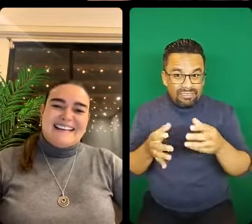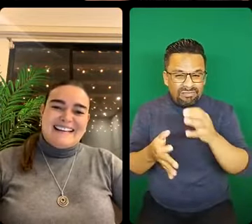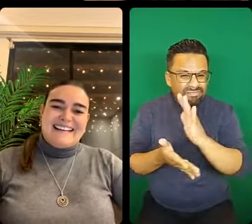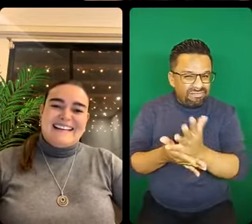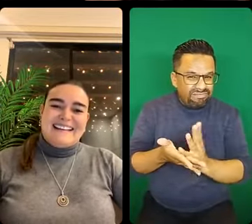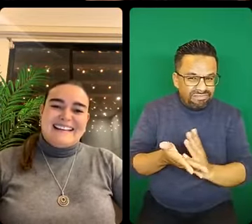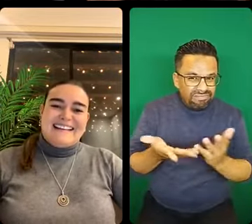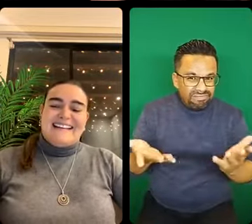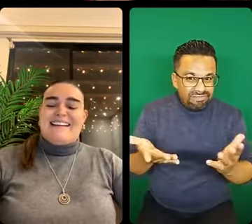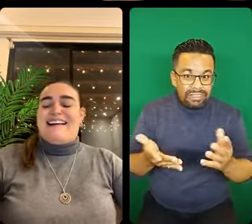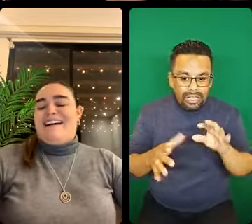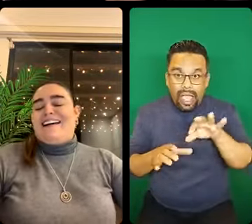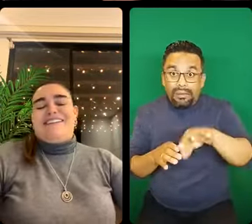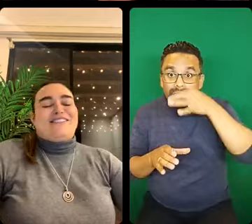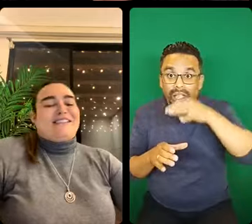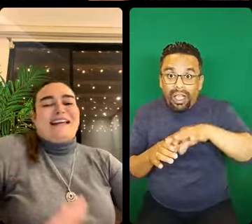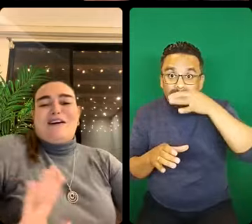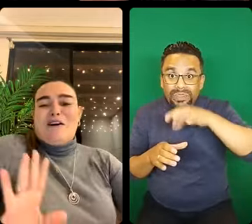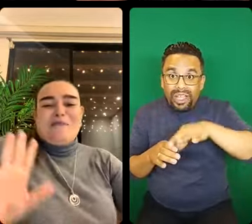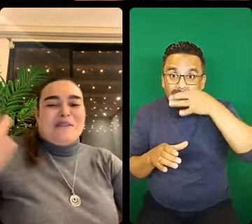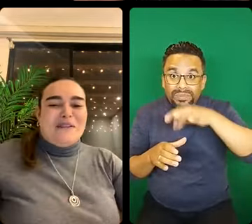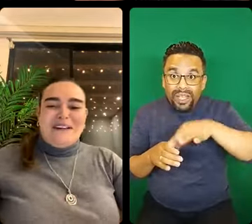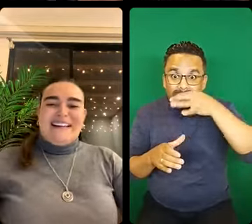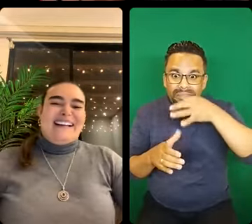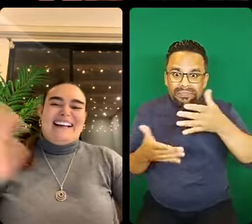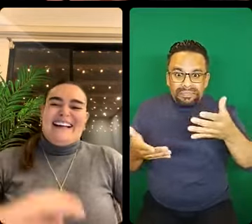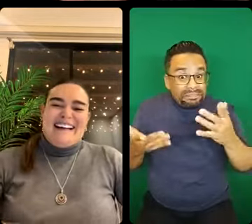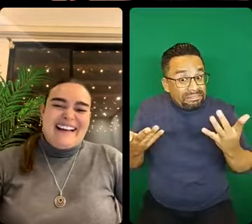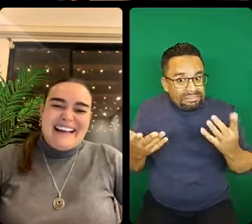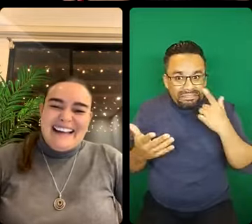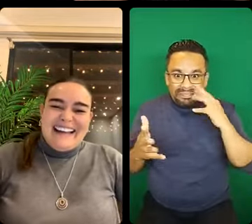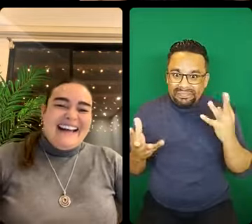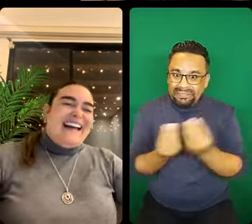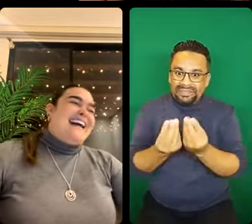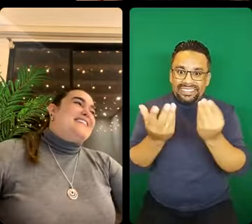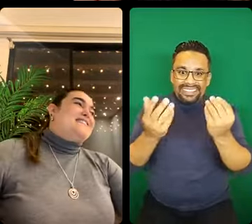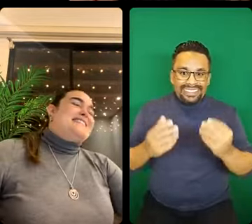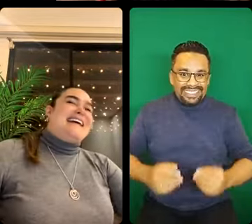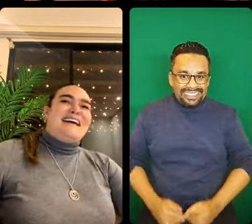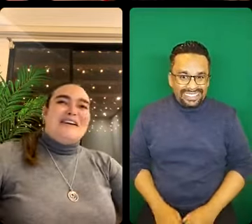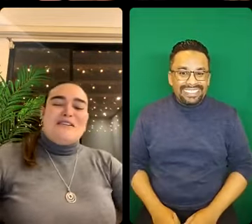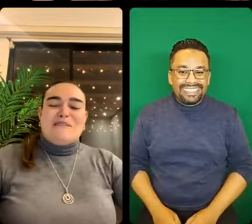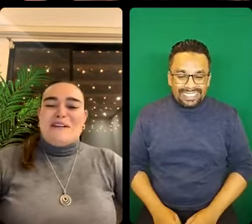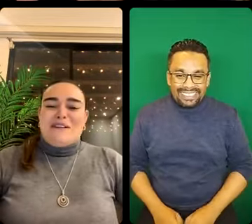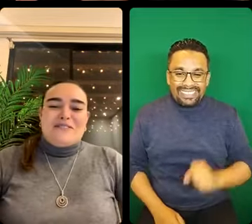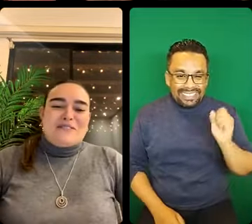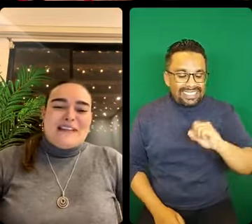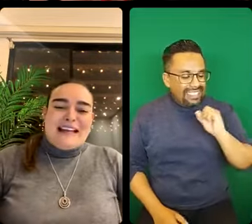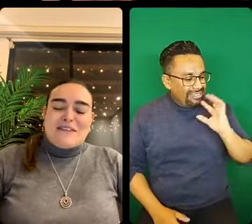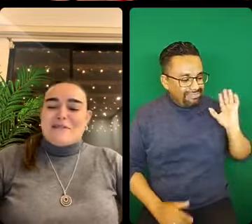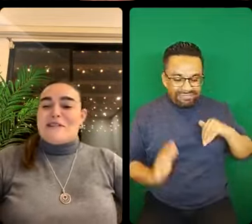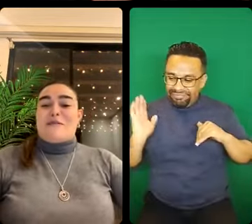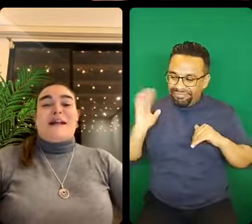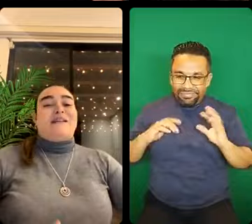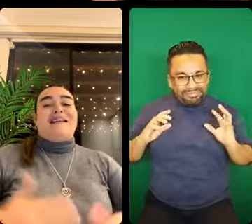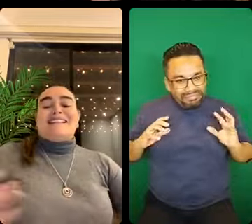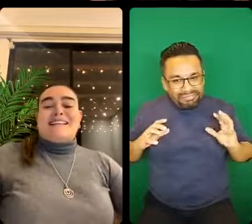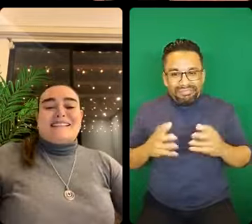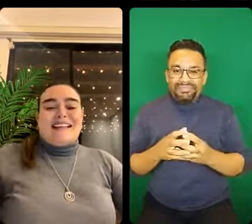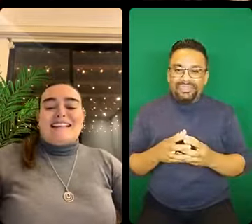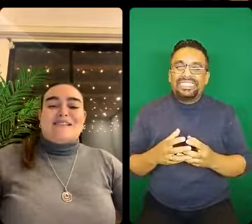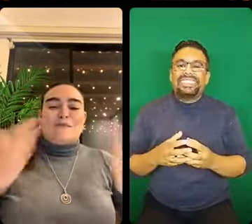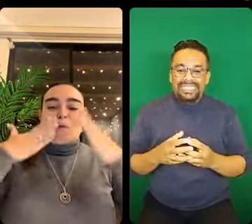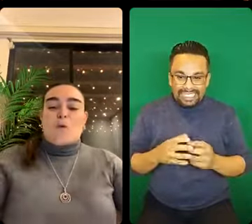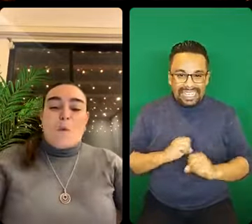va a ser con crispetas, eso va a ser un super parche. Eso es en cómo nos lo disfrutaremos. Y bueno, y